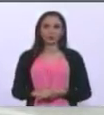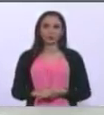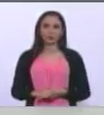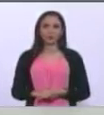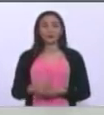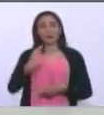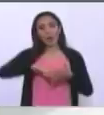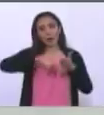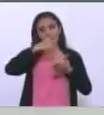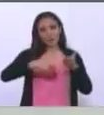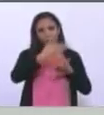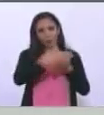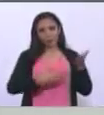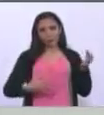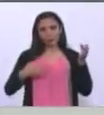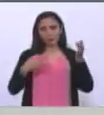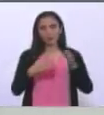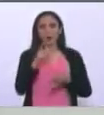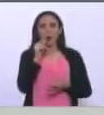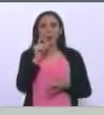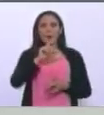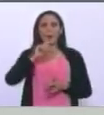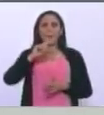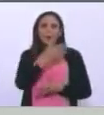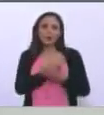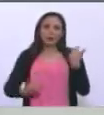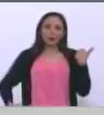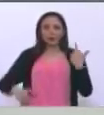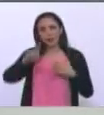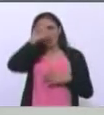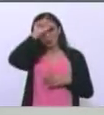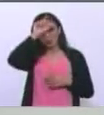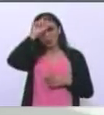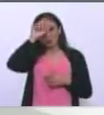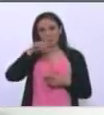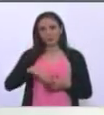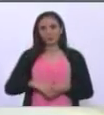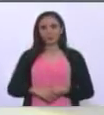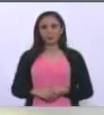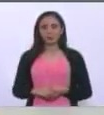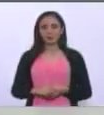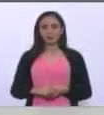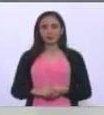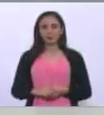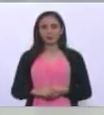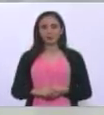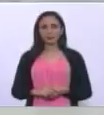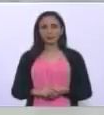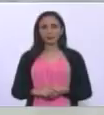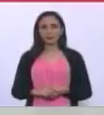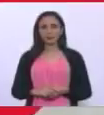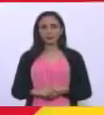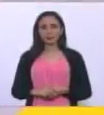firma Recep Tayyip Erdogan, presidente de la República de Turquía.